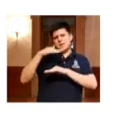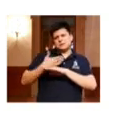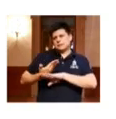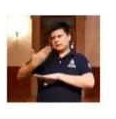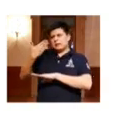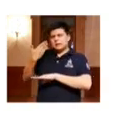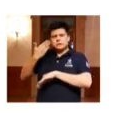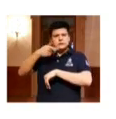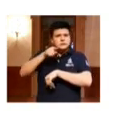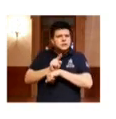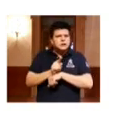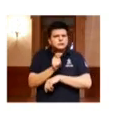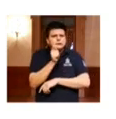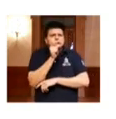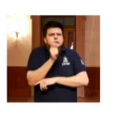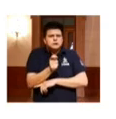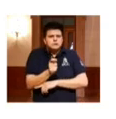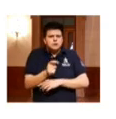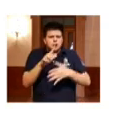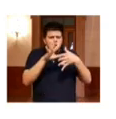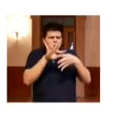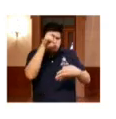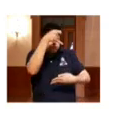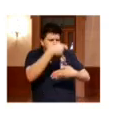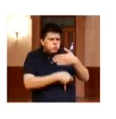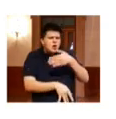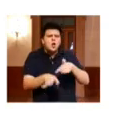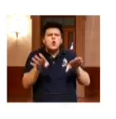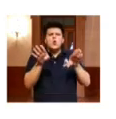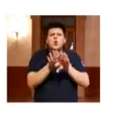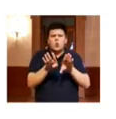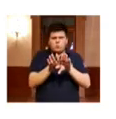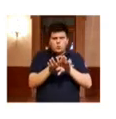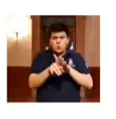previo. Esto se desglosa de la siguiente manera: